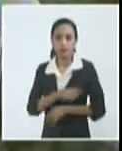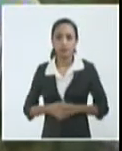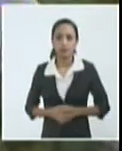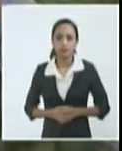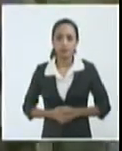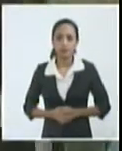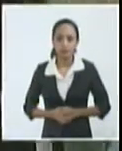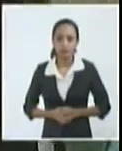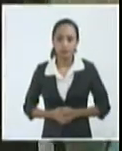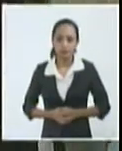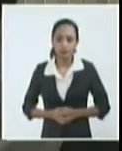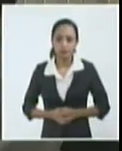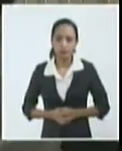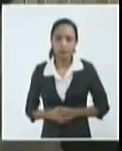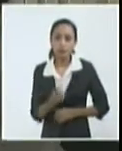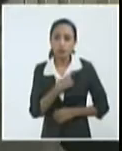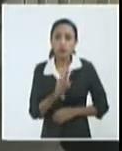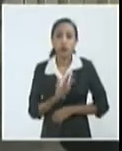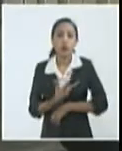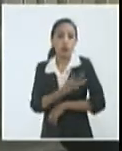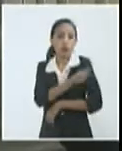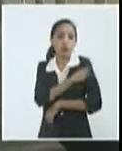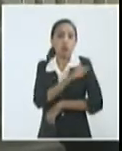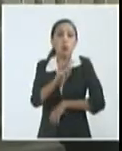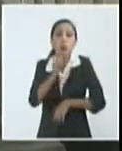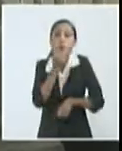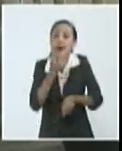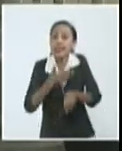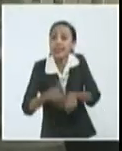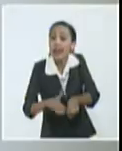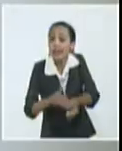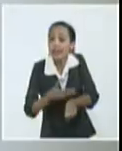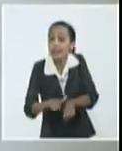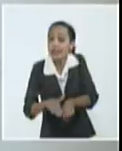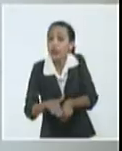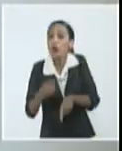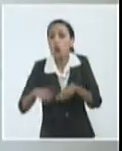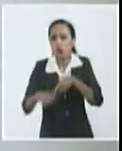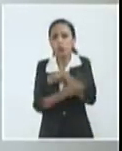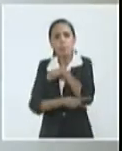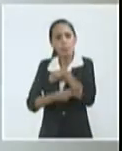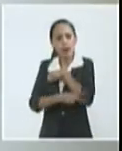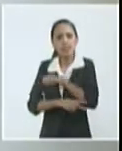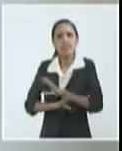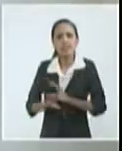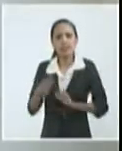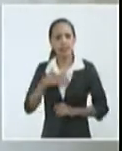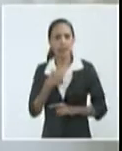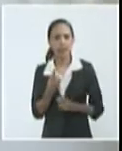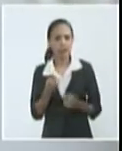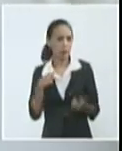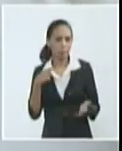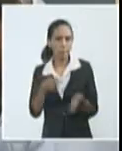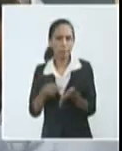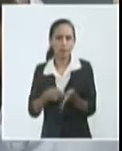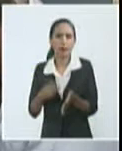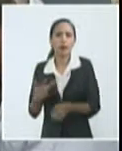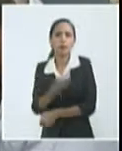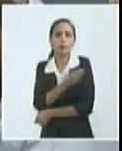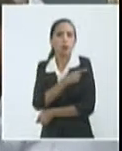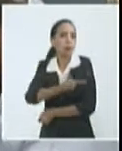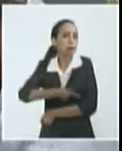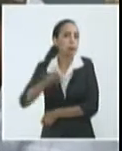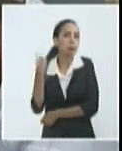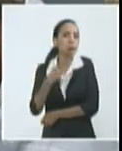vacunación tal vez en una etapa un poco más tardía que como pudieron entrar otros países que tuvieron dinero para pagar las vacunas y que fueron